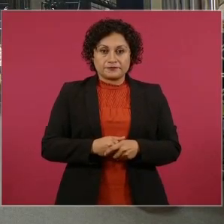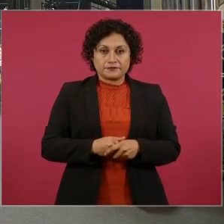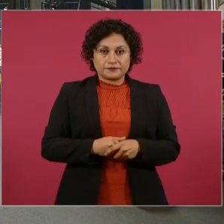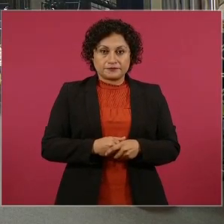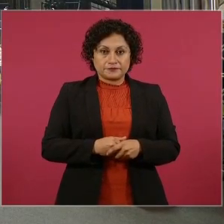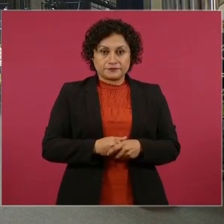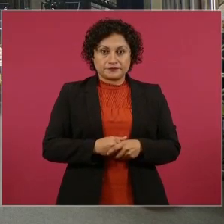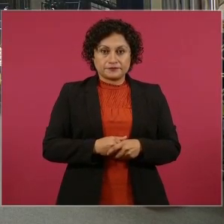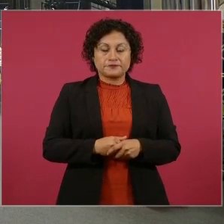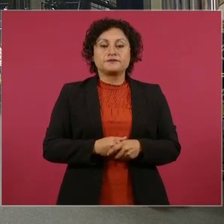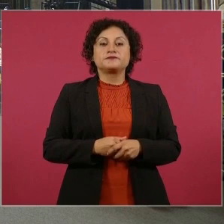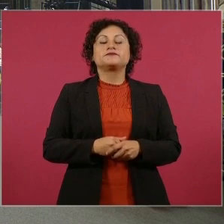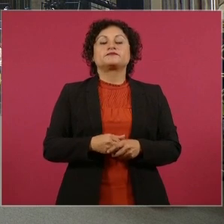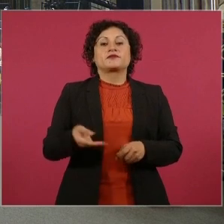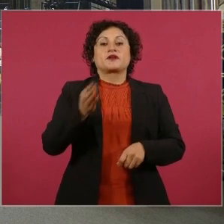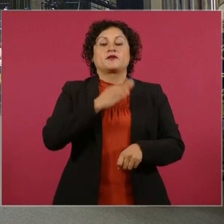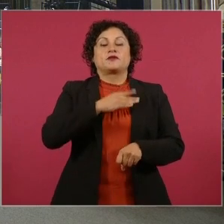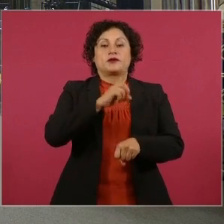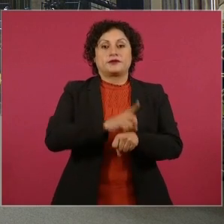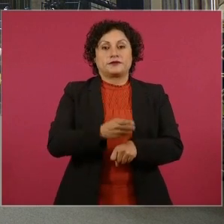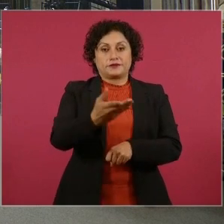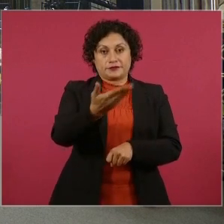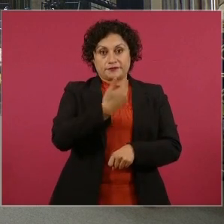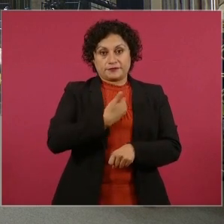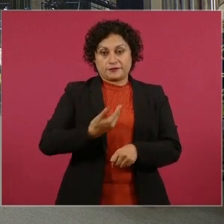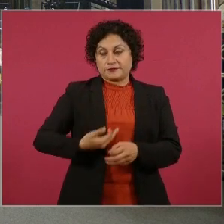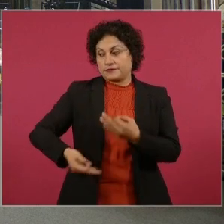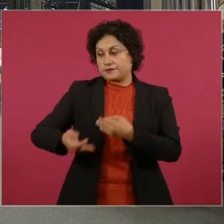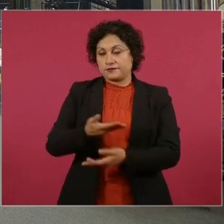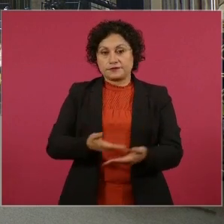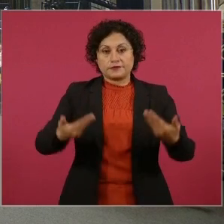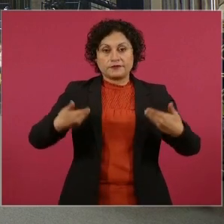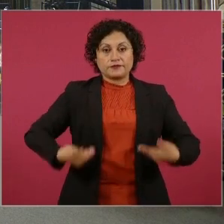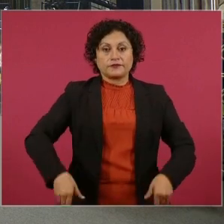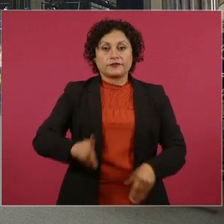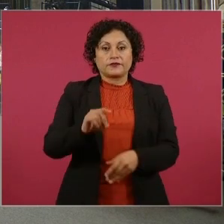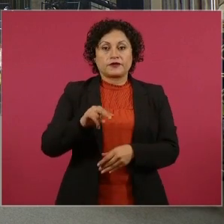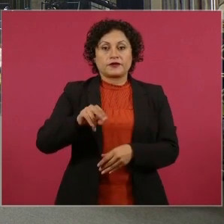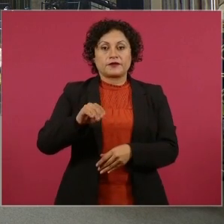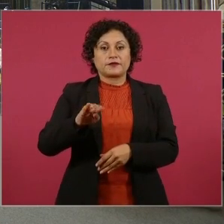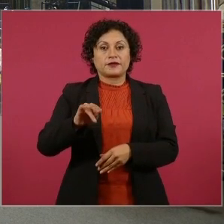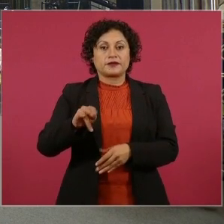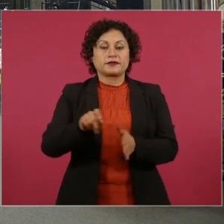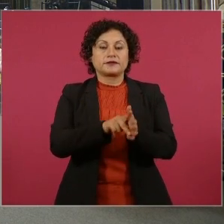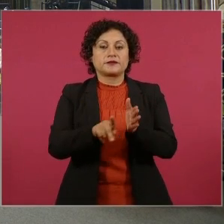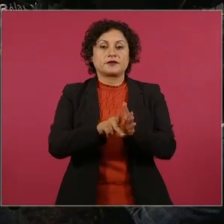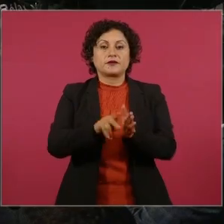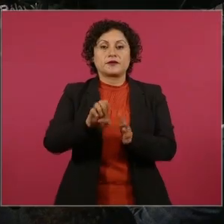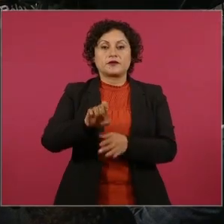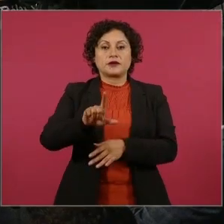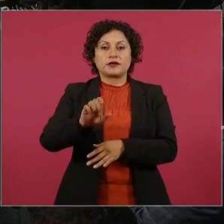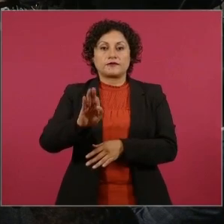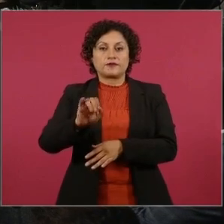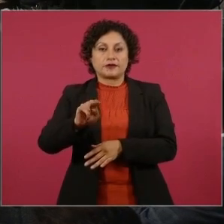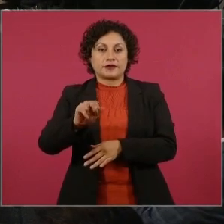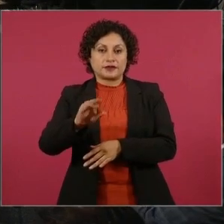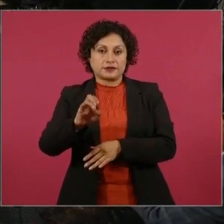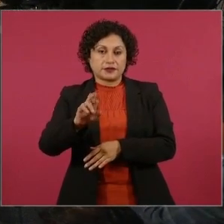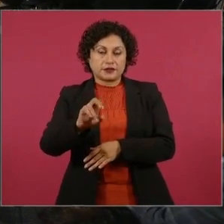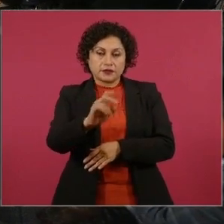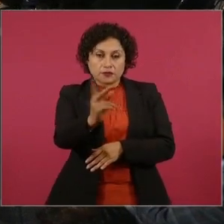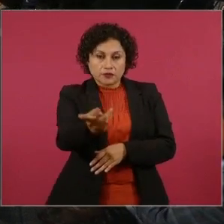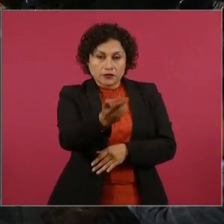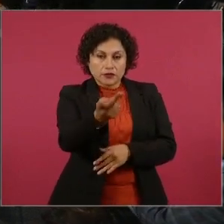ustedes Buenos días presidente funcionarios Venite hasta el periódico El Financiero presidente preguntarle por esta suspensión que